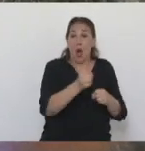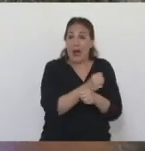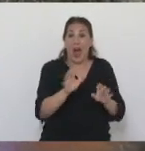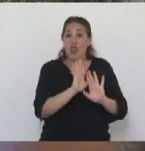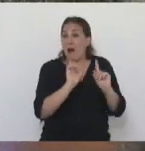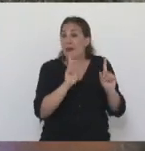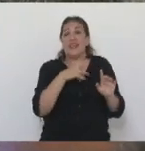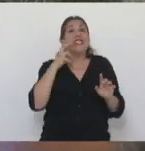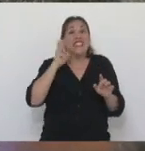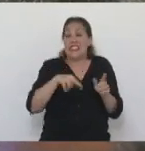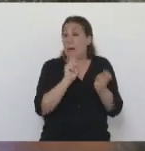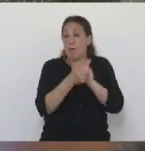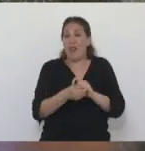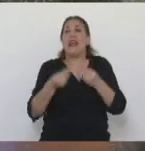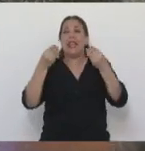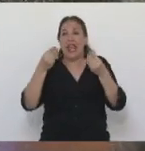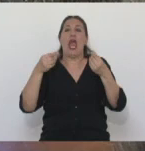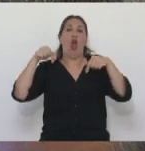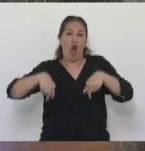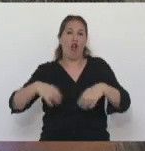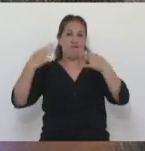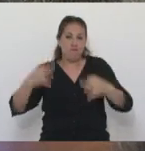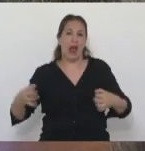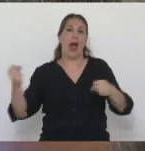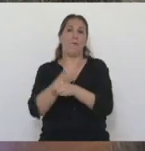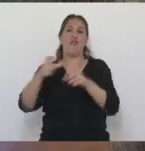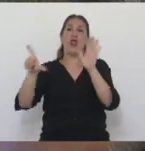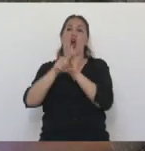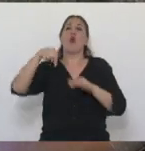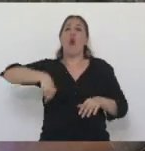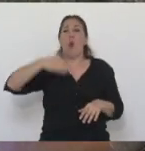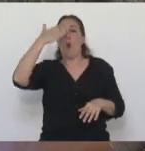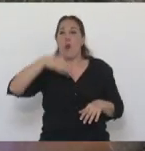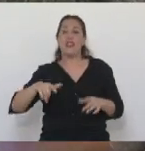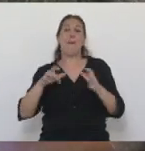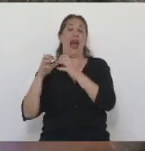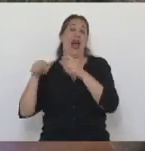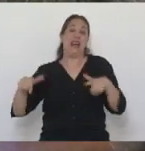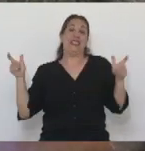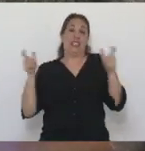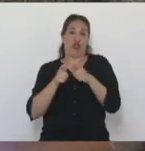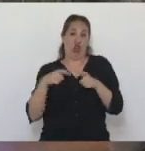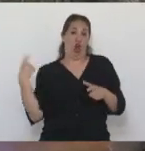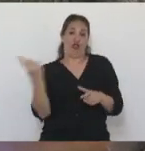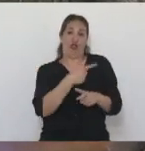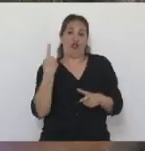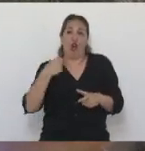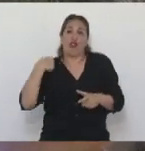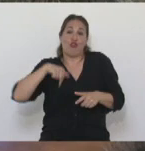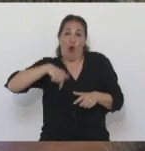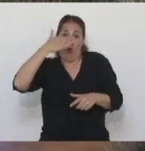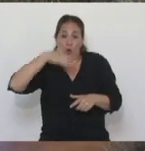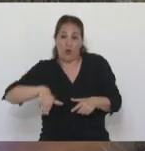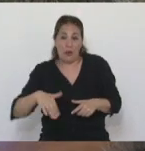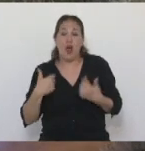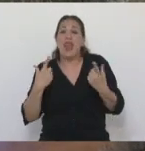modificaciones, convirtiéndola en ley hoy en la última sesión en la que muchos de nosotros estamos. Es necesario